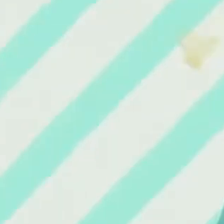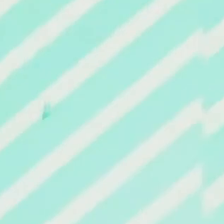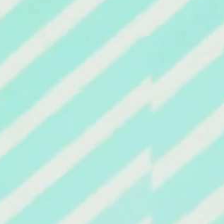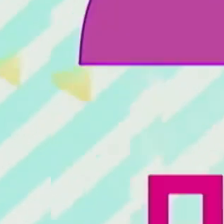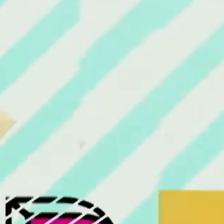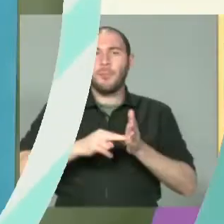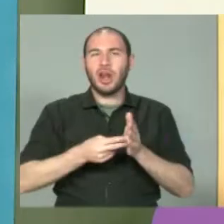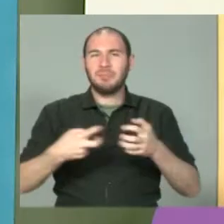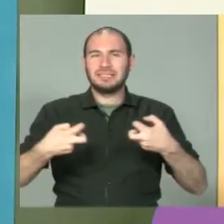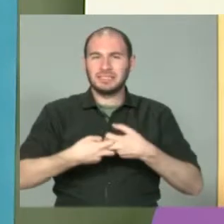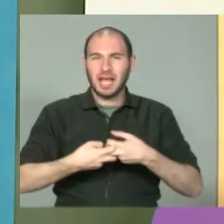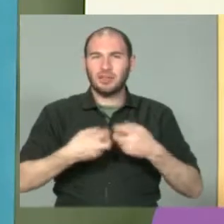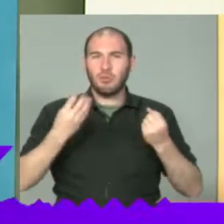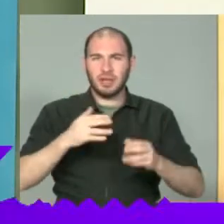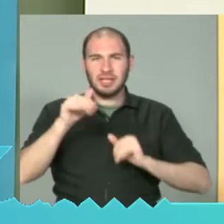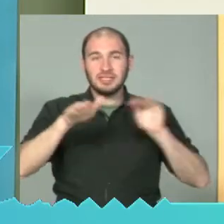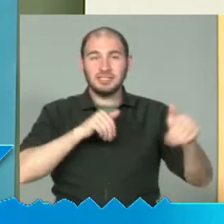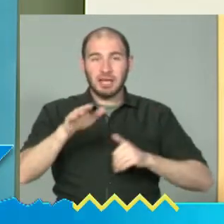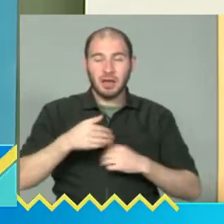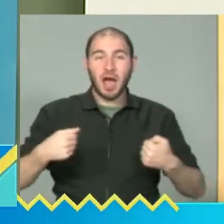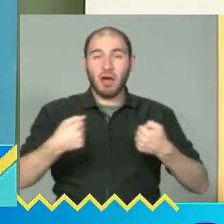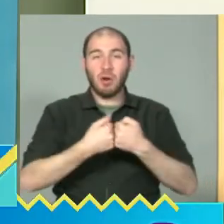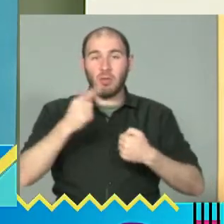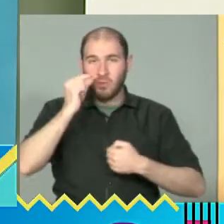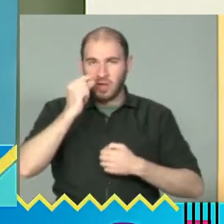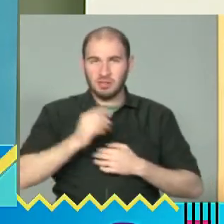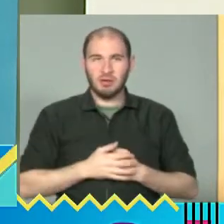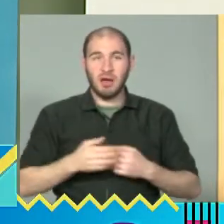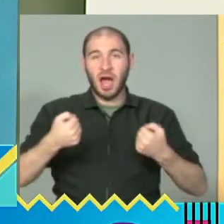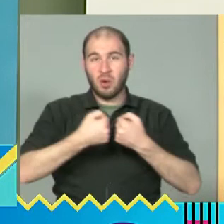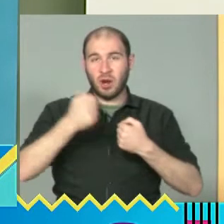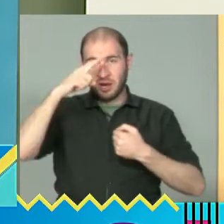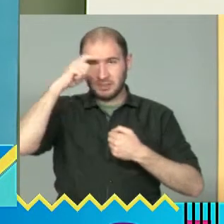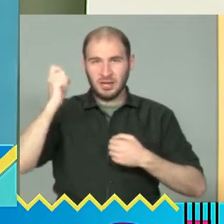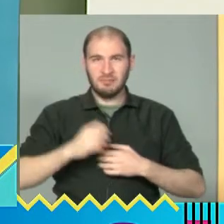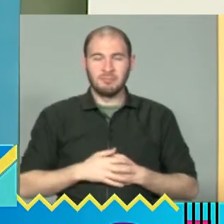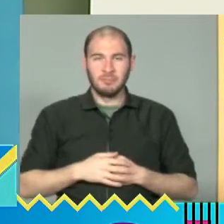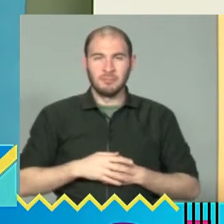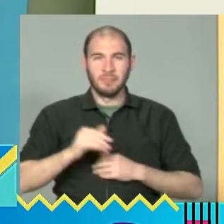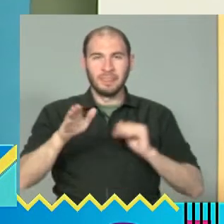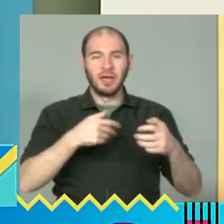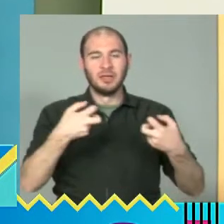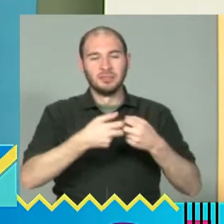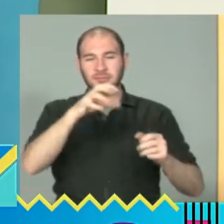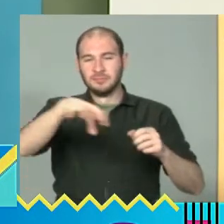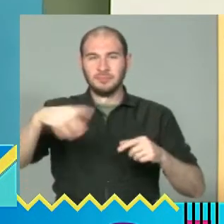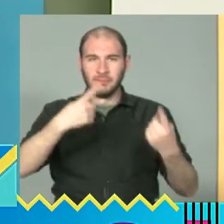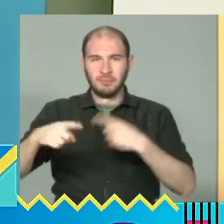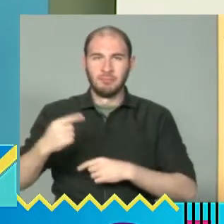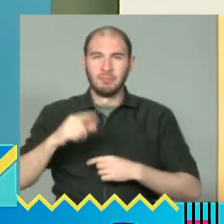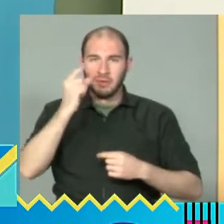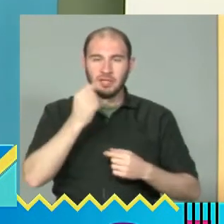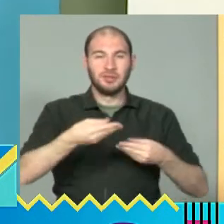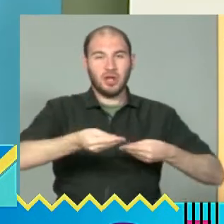los sindicatos, porque se ha llamado a hacer un acuerdo político, ¿sí? Un acuerdo nacional, y se llama a distintos sectores.